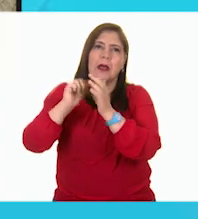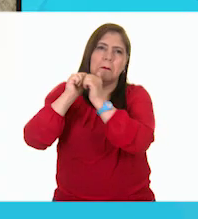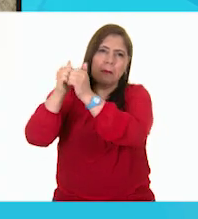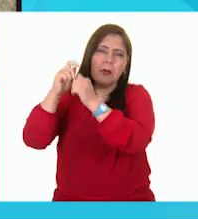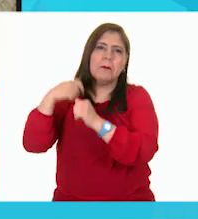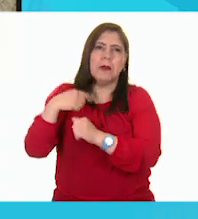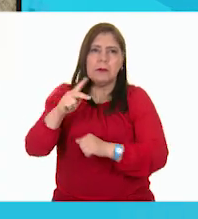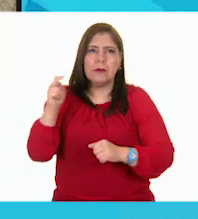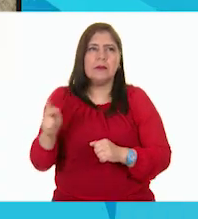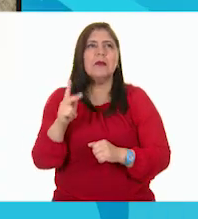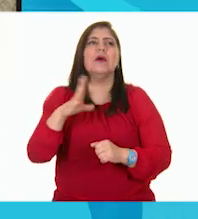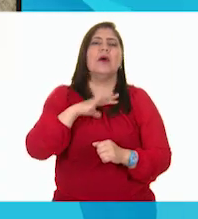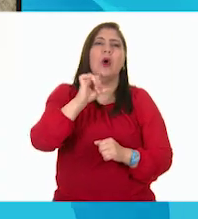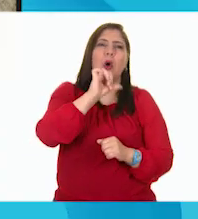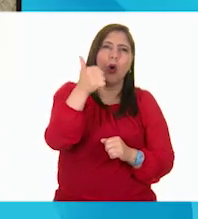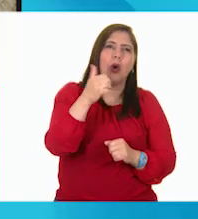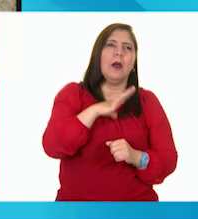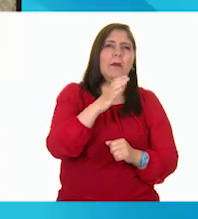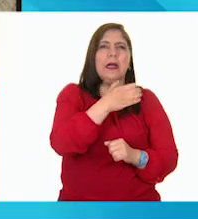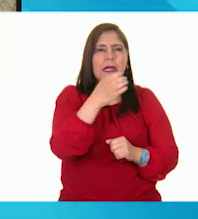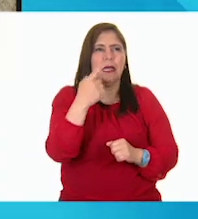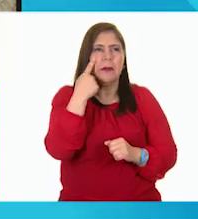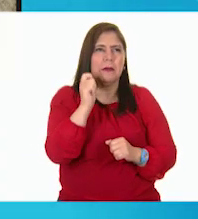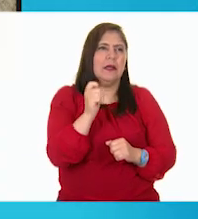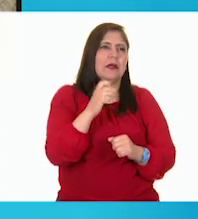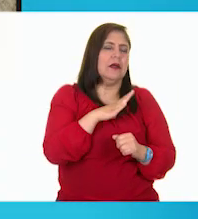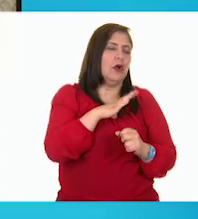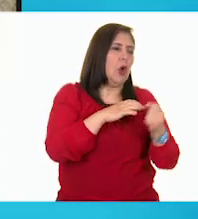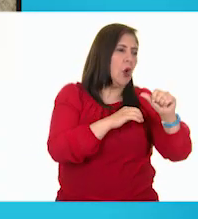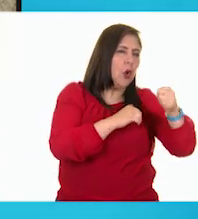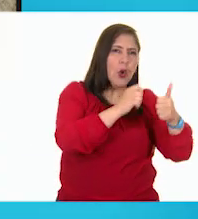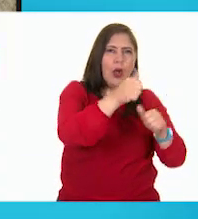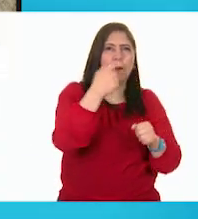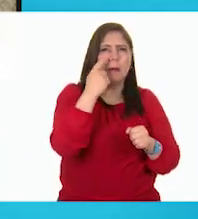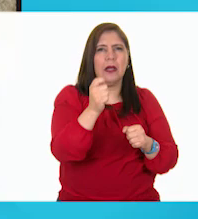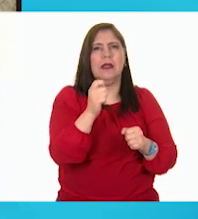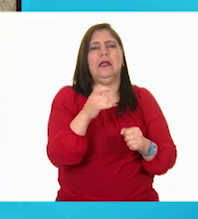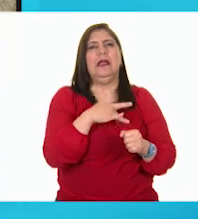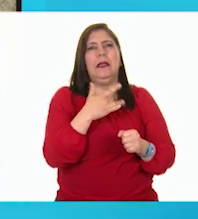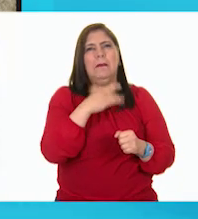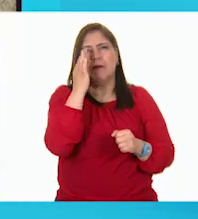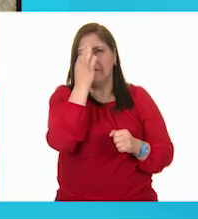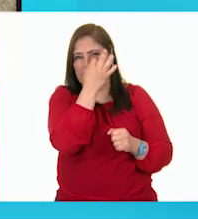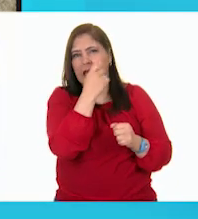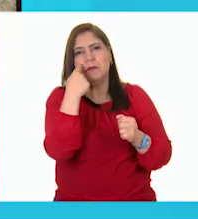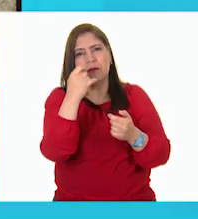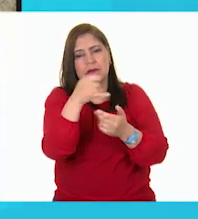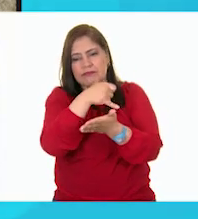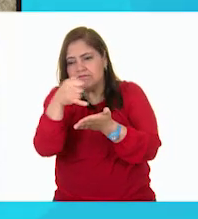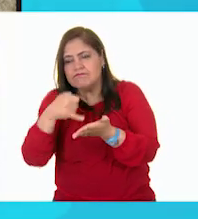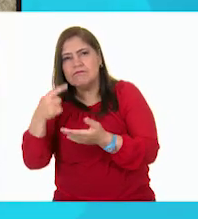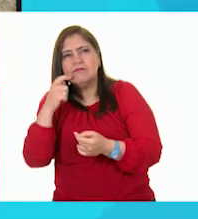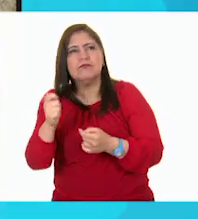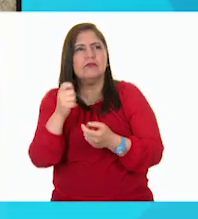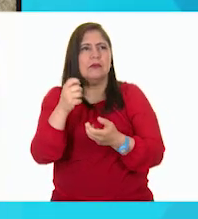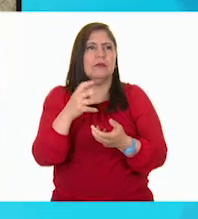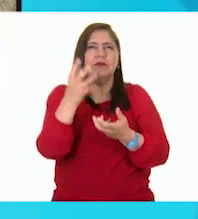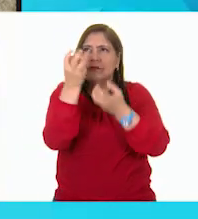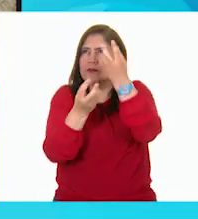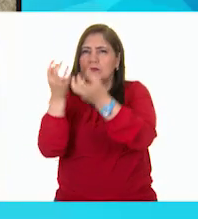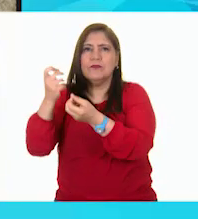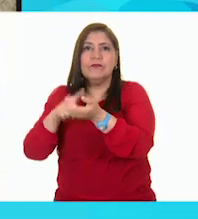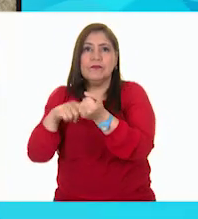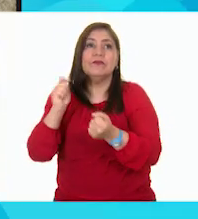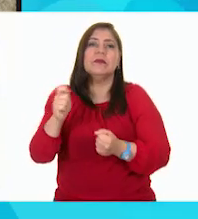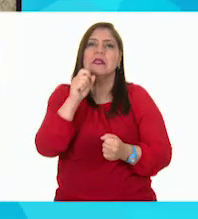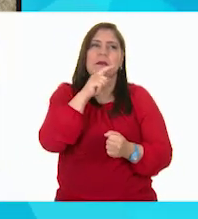con su familia a otros campos como yo. Y otros se quedan aquí a levantar la fresa. También es diferente porque en mi salón hay niños de todo